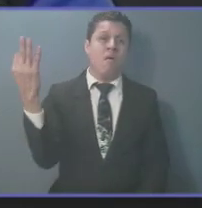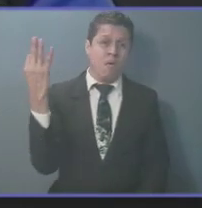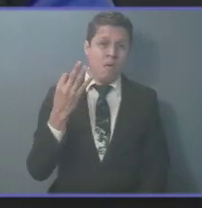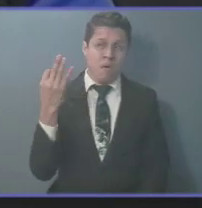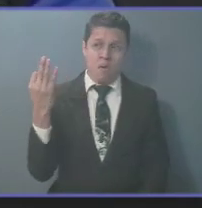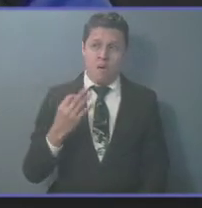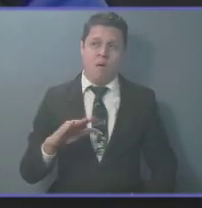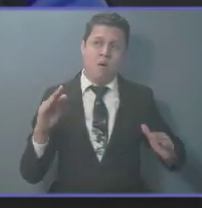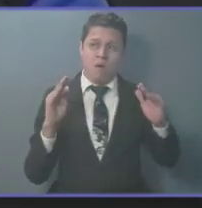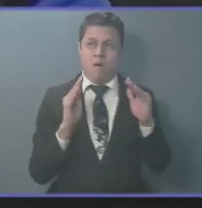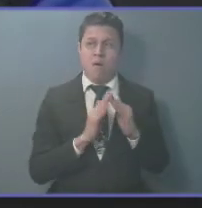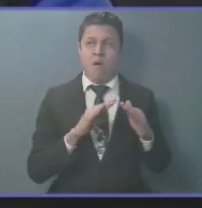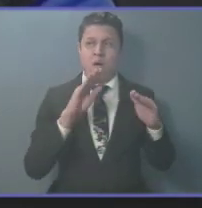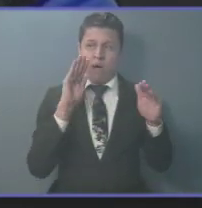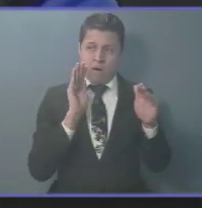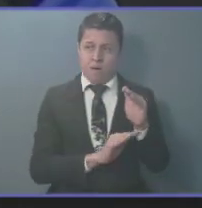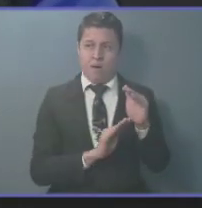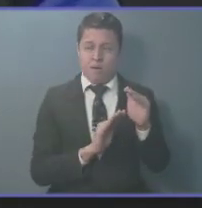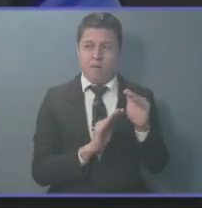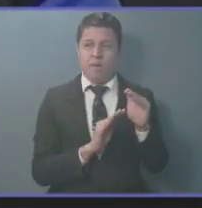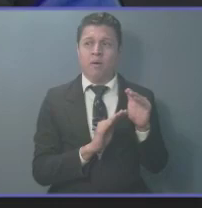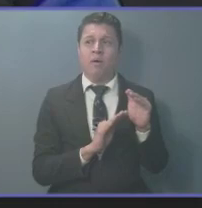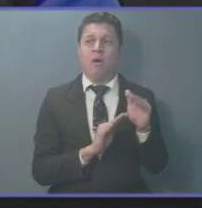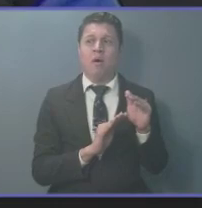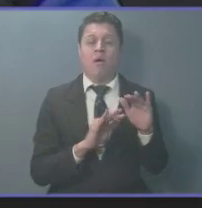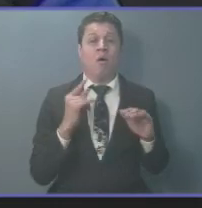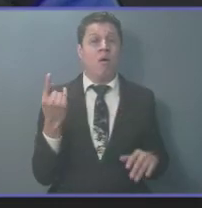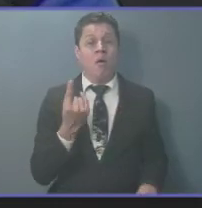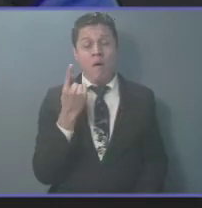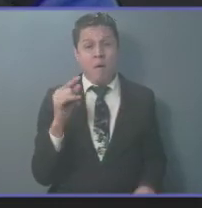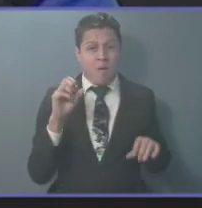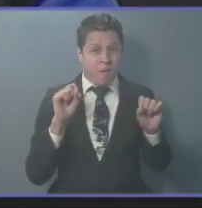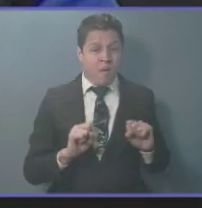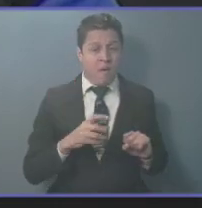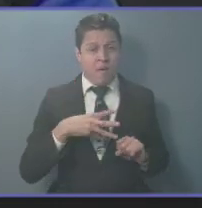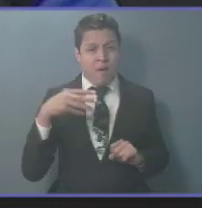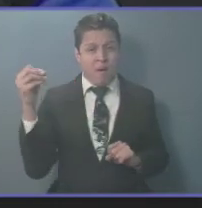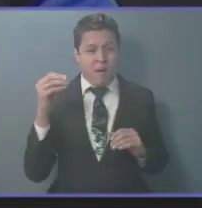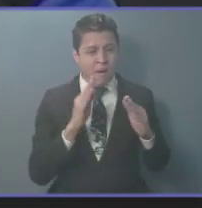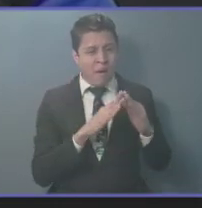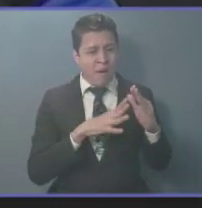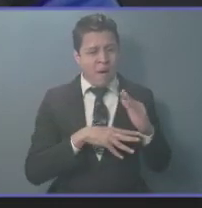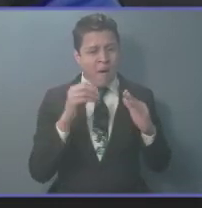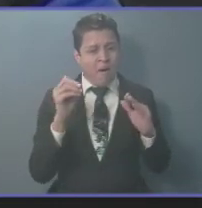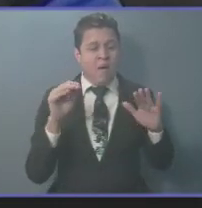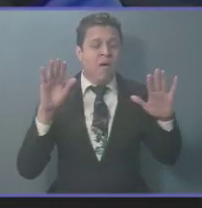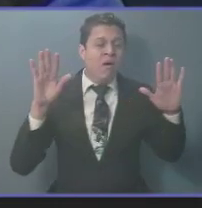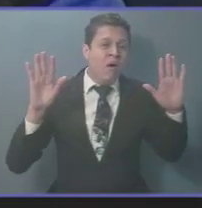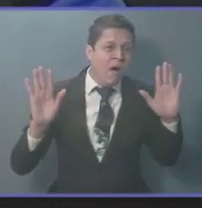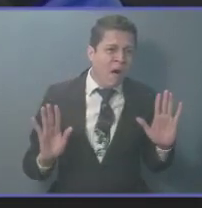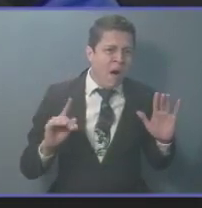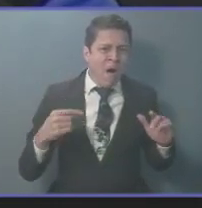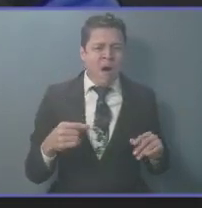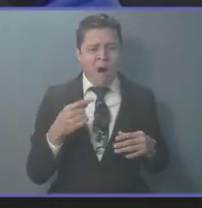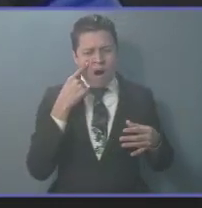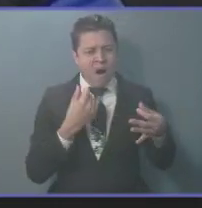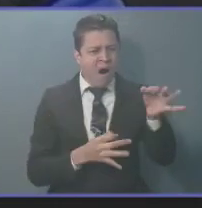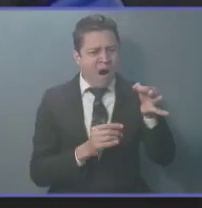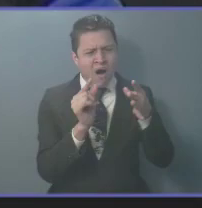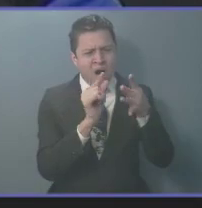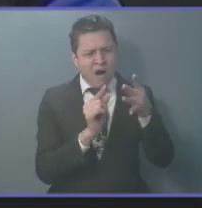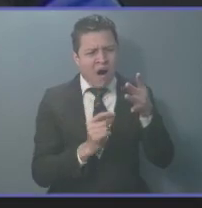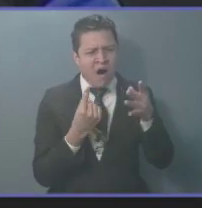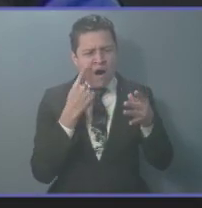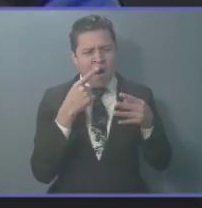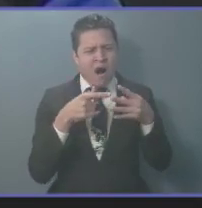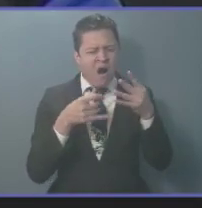en resguardo domiciliar y solo podrá salir de su vivienda o residencia en los casos autorizados por dicho